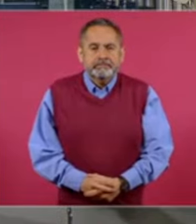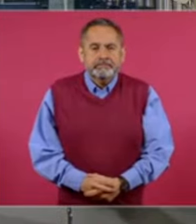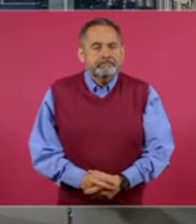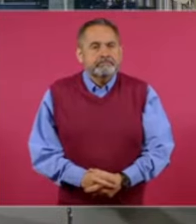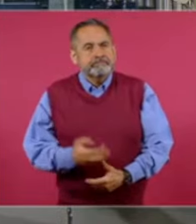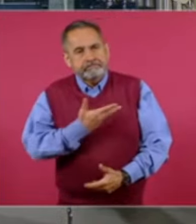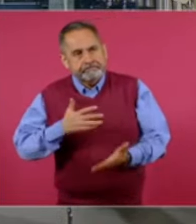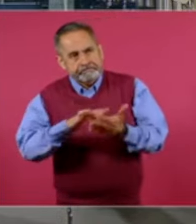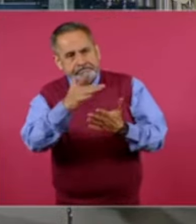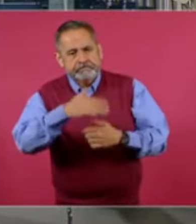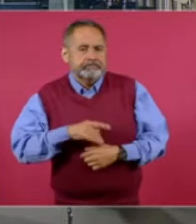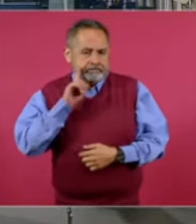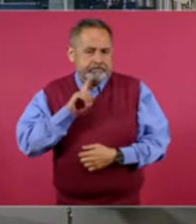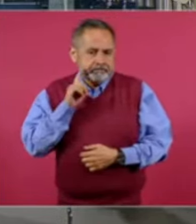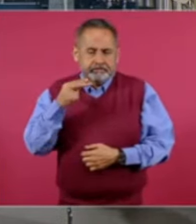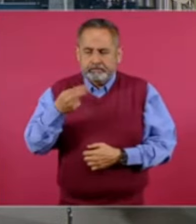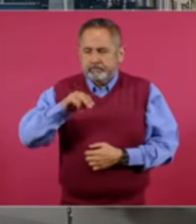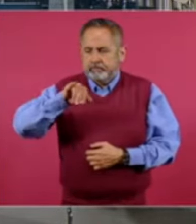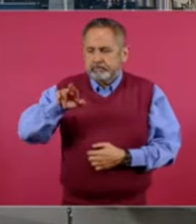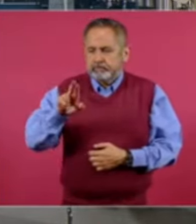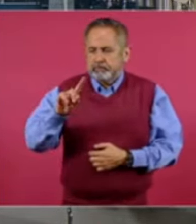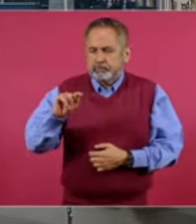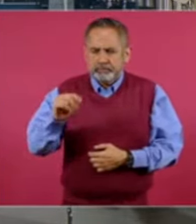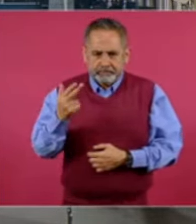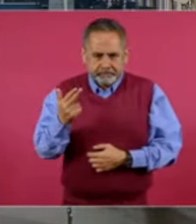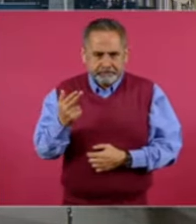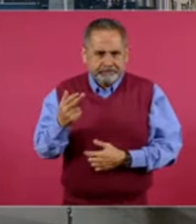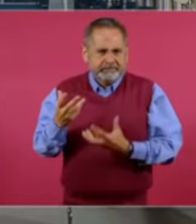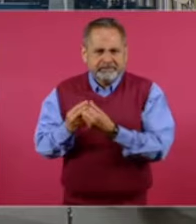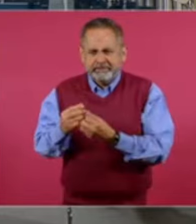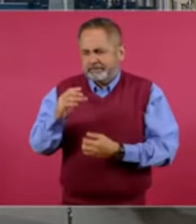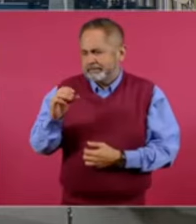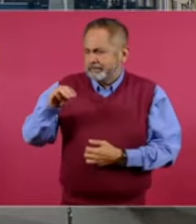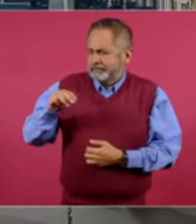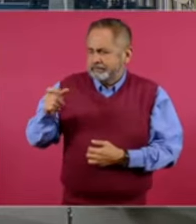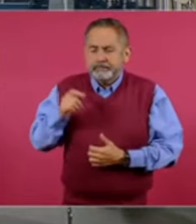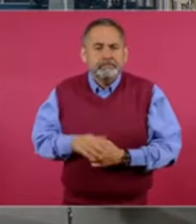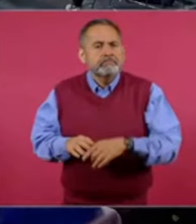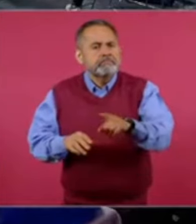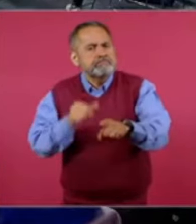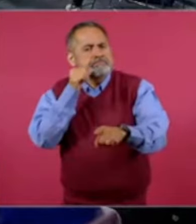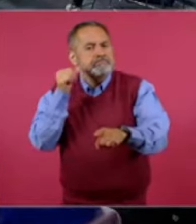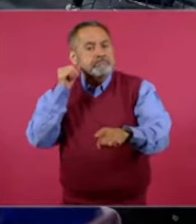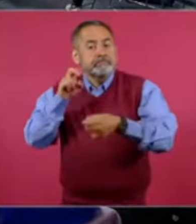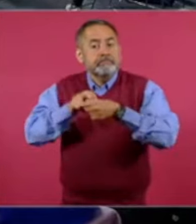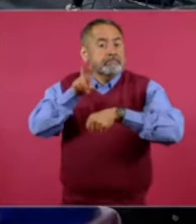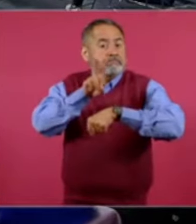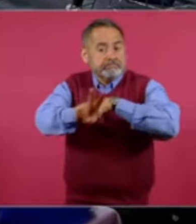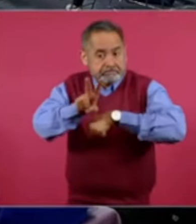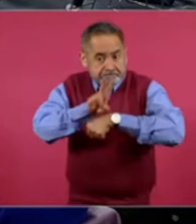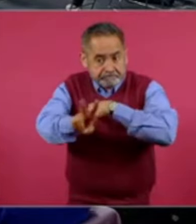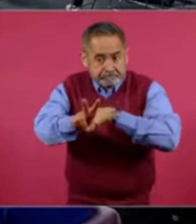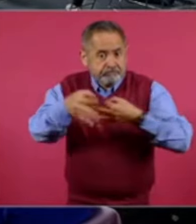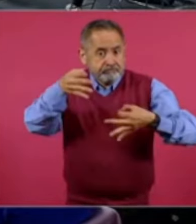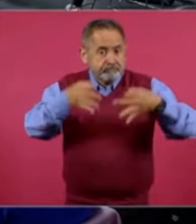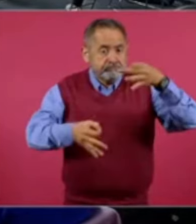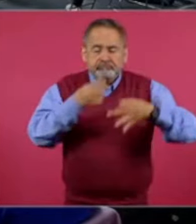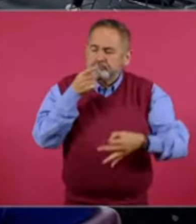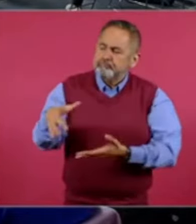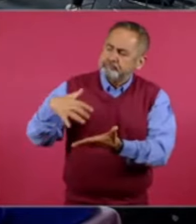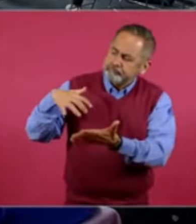Gracias, presidente. Buenos días. Judith Sánchez Reyes, de Perspectivas MX. Ayer el Tribunal Supremo de Venezuela declara ganador a